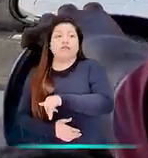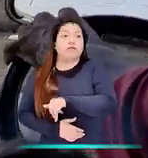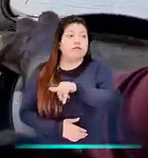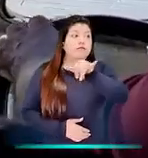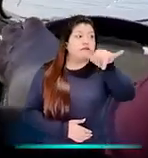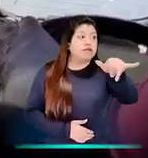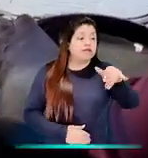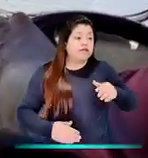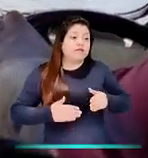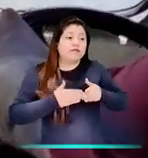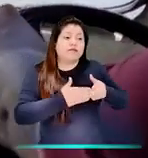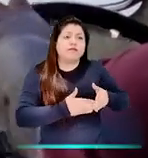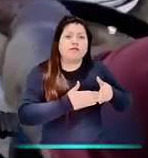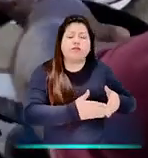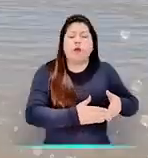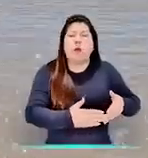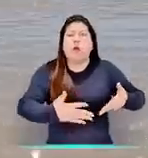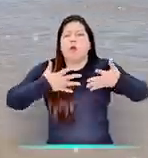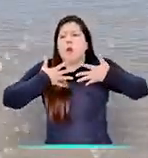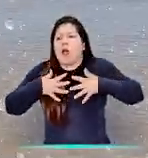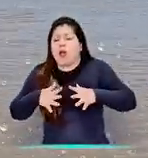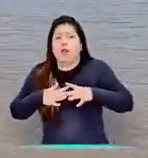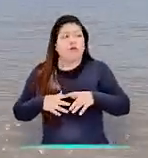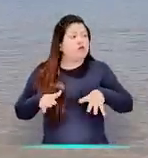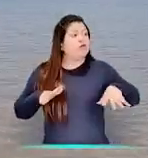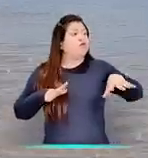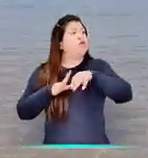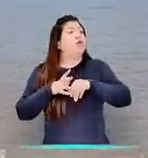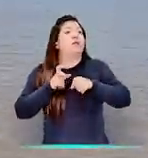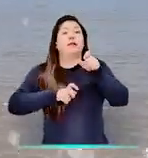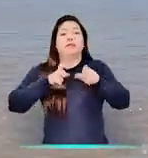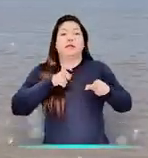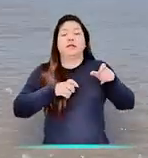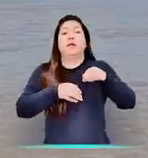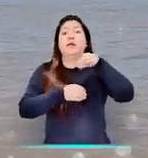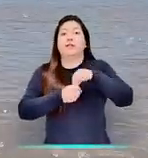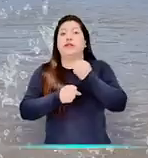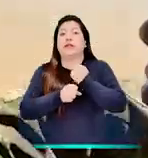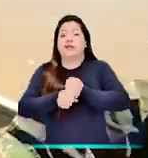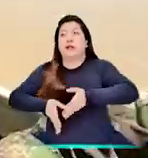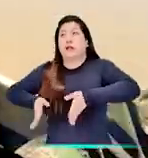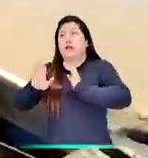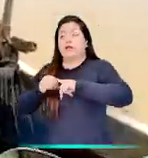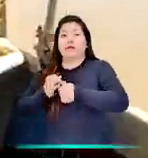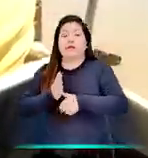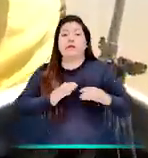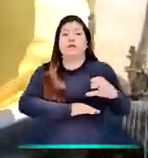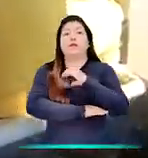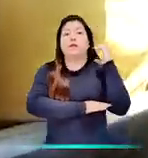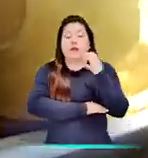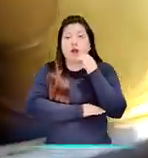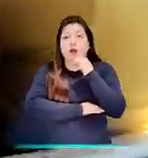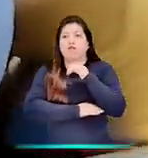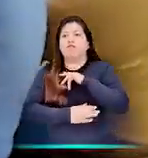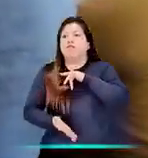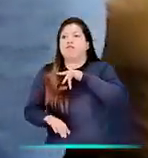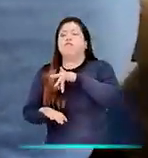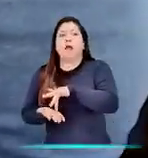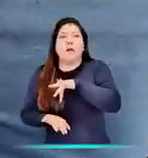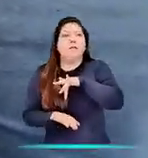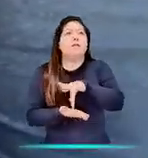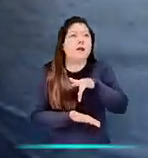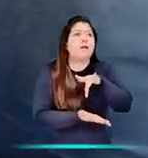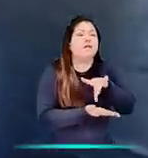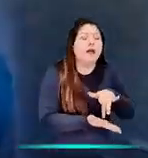Por tierra, agua y aire, por cualquier medio de transporte, los servidores de la Registraduría Nacional del Estado Civil nos desplazamos